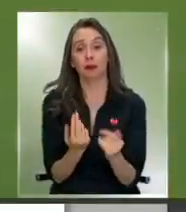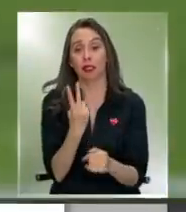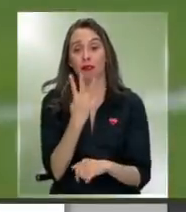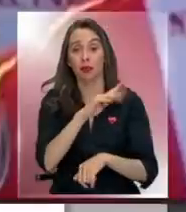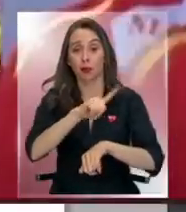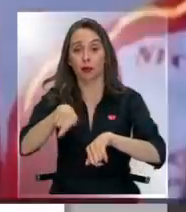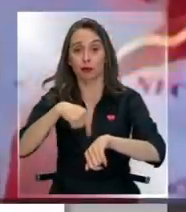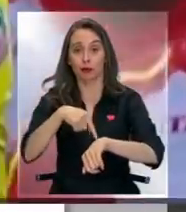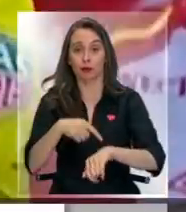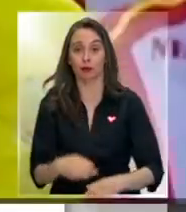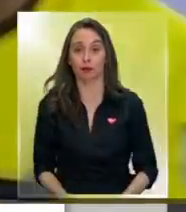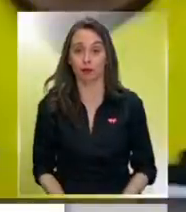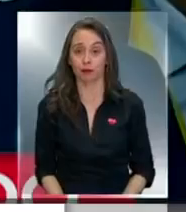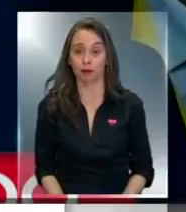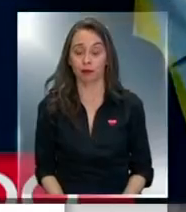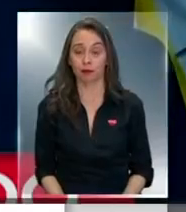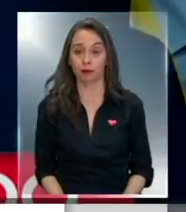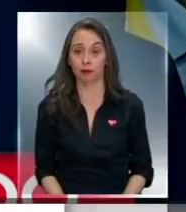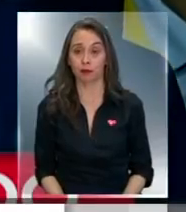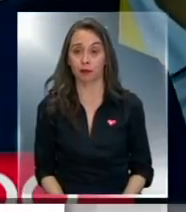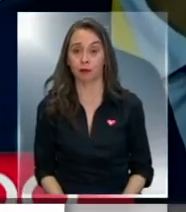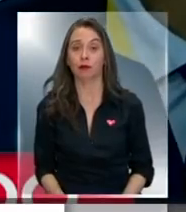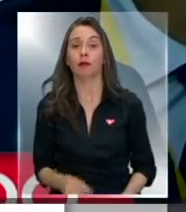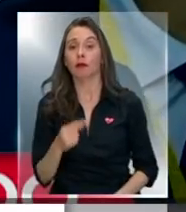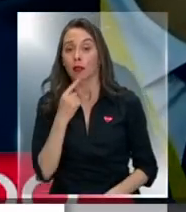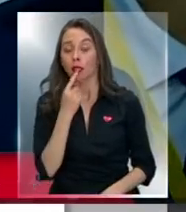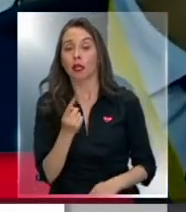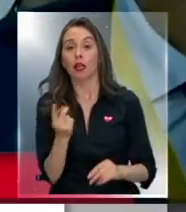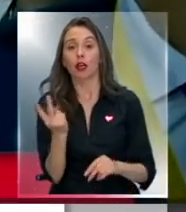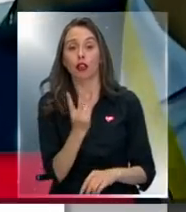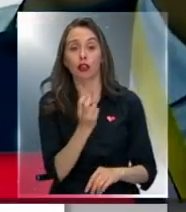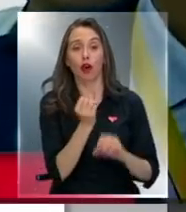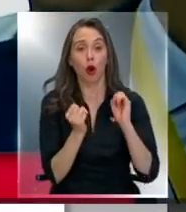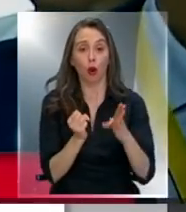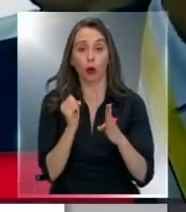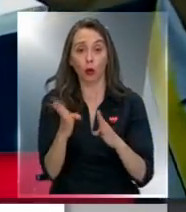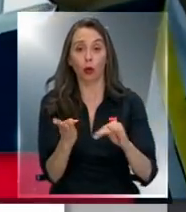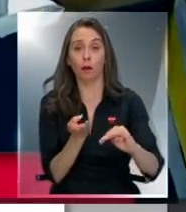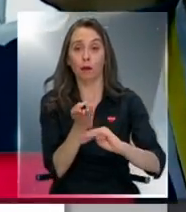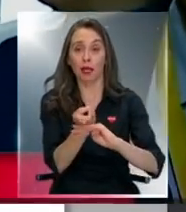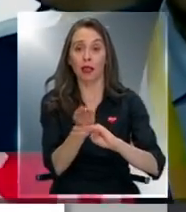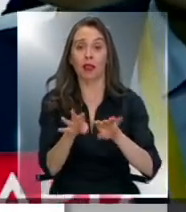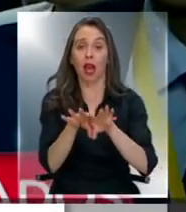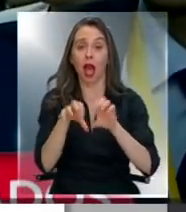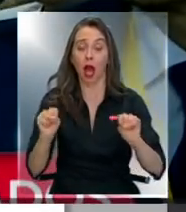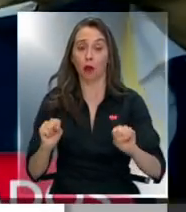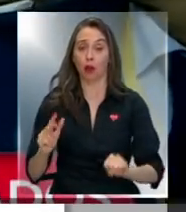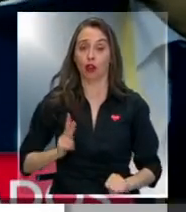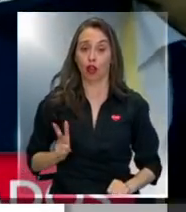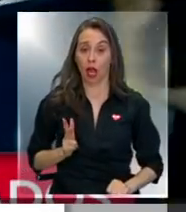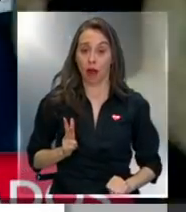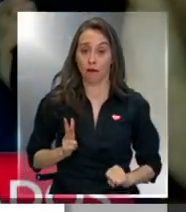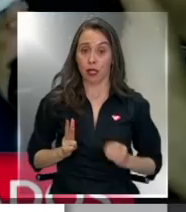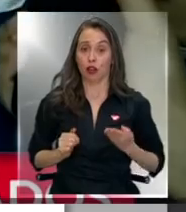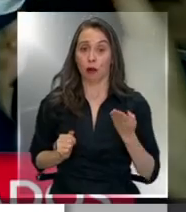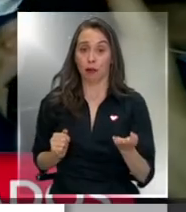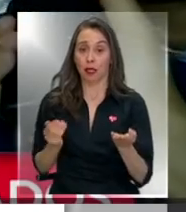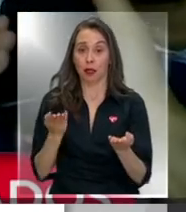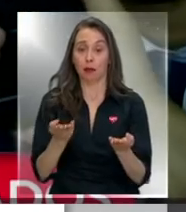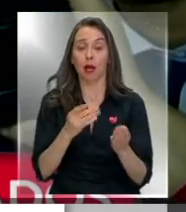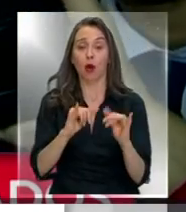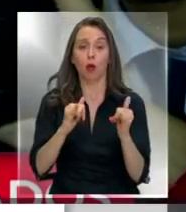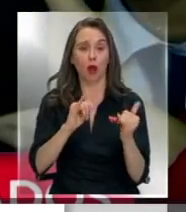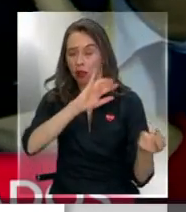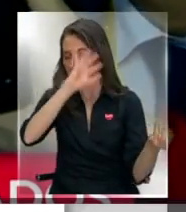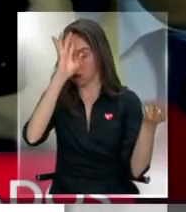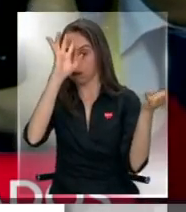24 horas. Y hay un pedido de ambos clubes y un acuerdo de ambos clubes, un pacto de caballeros de que se desnaturalizó el juego, de